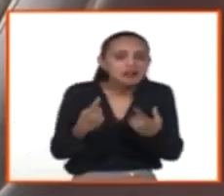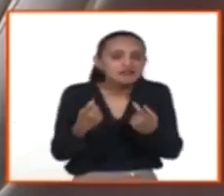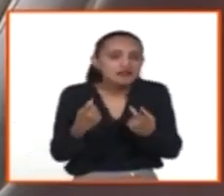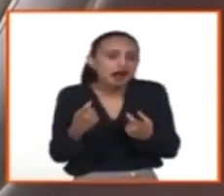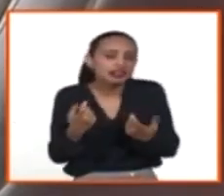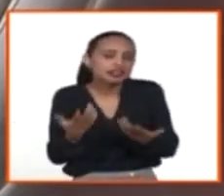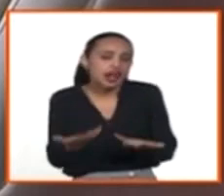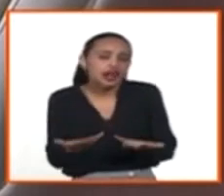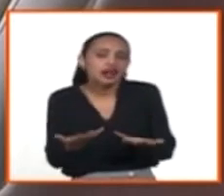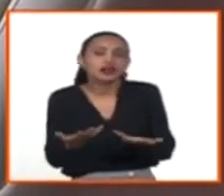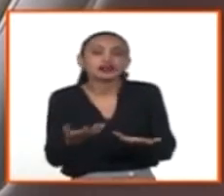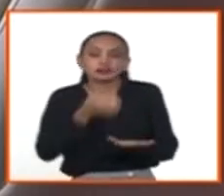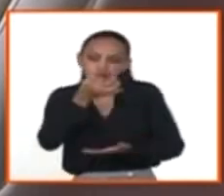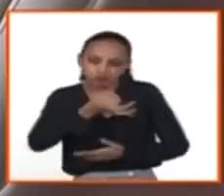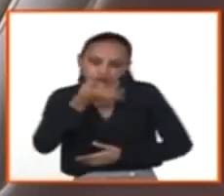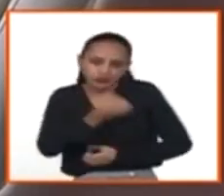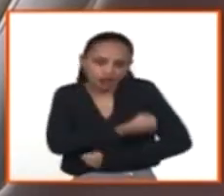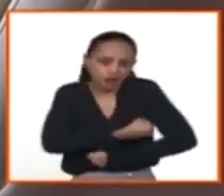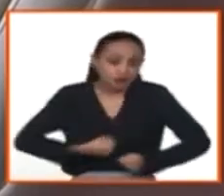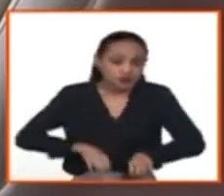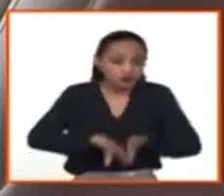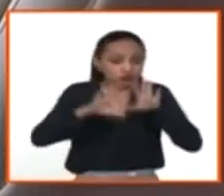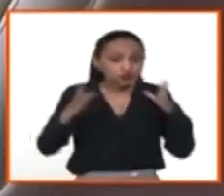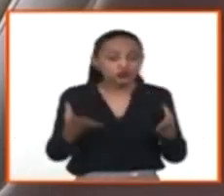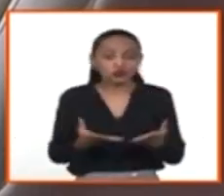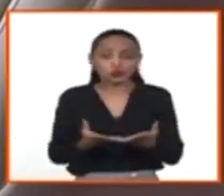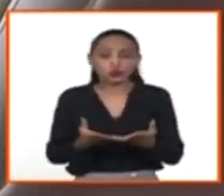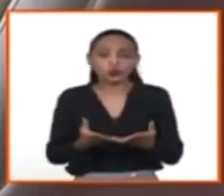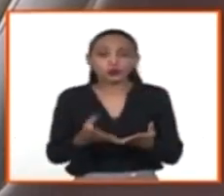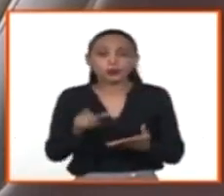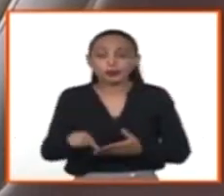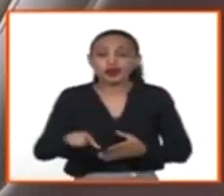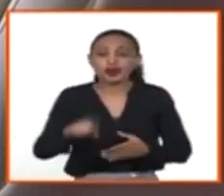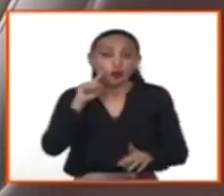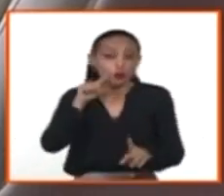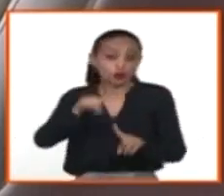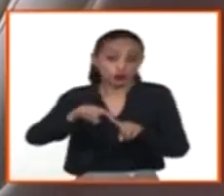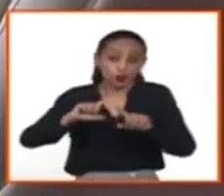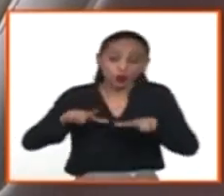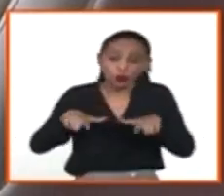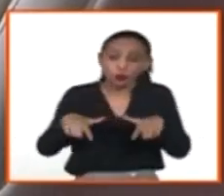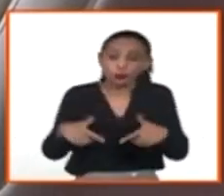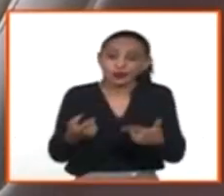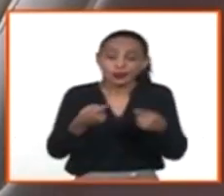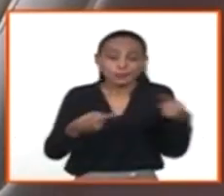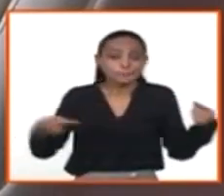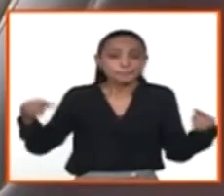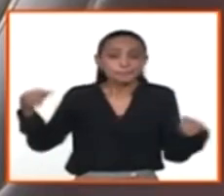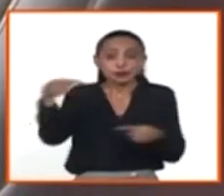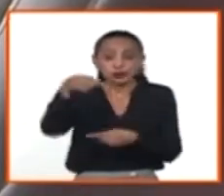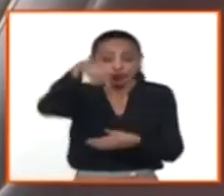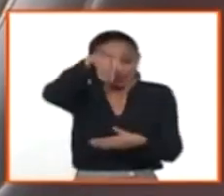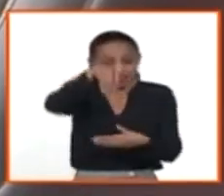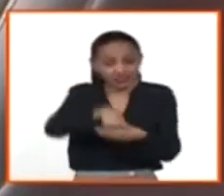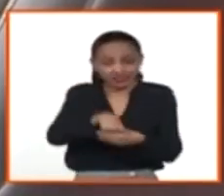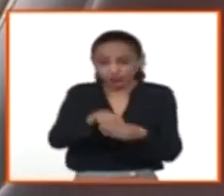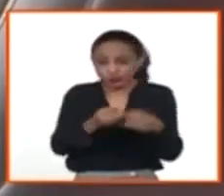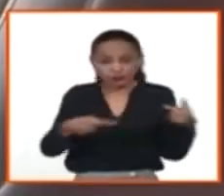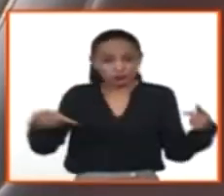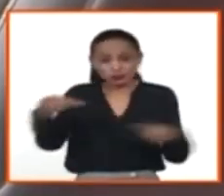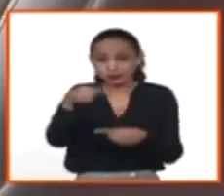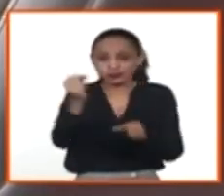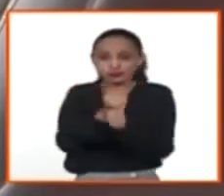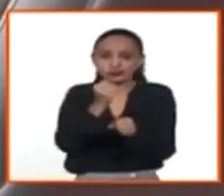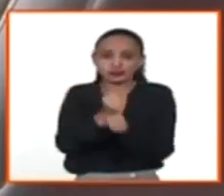es decir, de esfuerzo colectivo en función de este objetivo, que es prioridad, está entre los ejes estratégicos